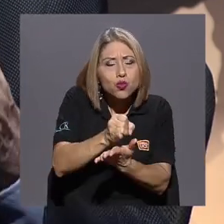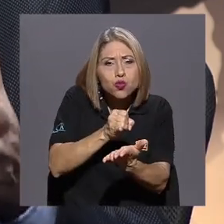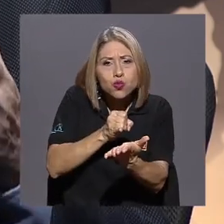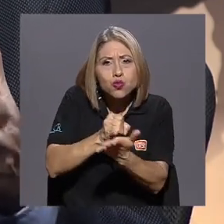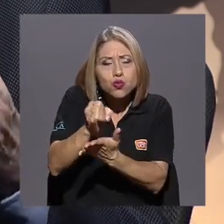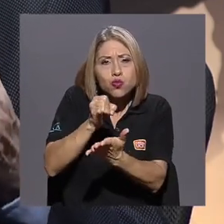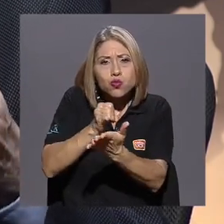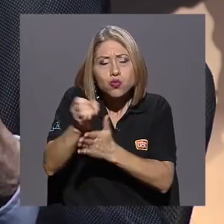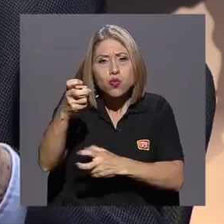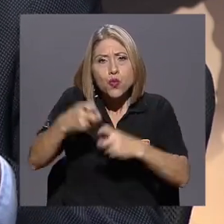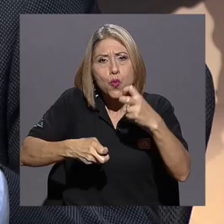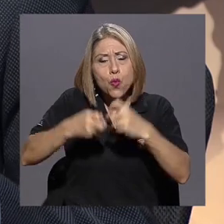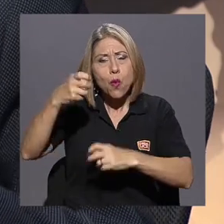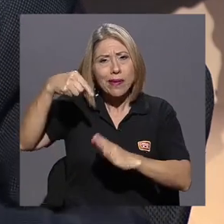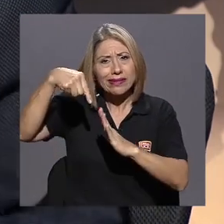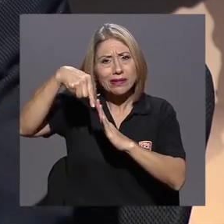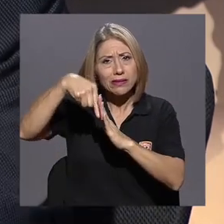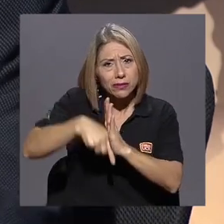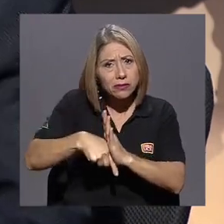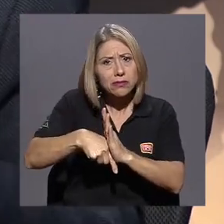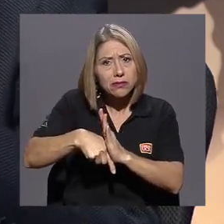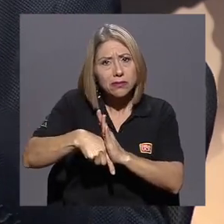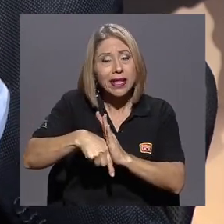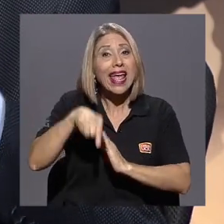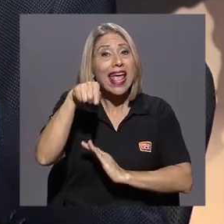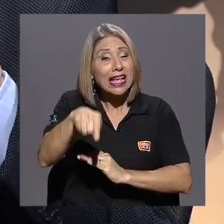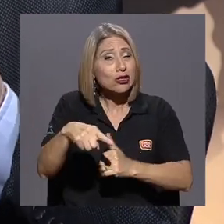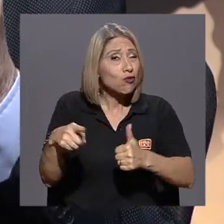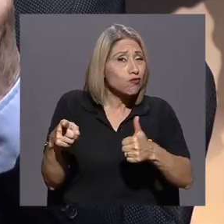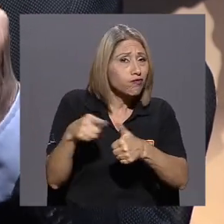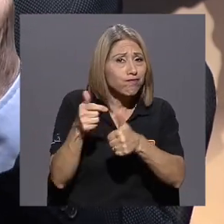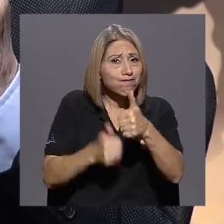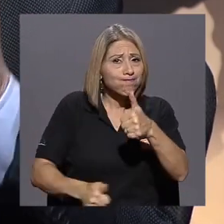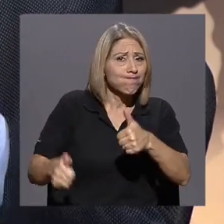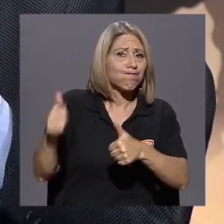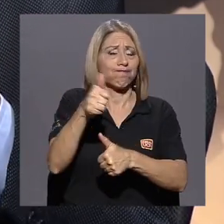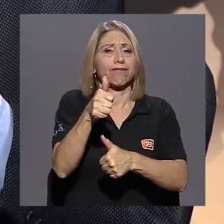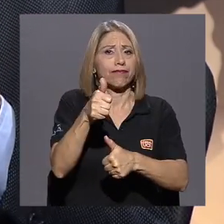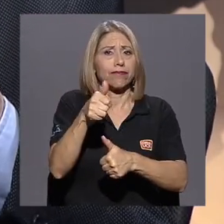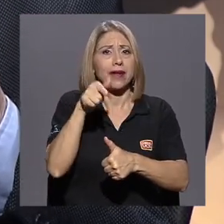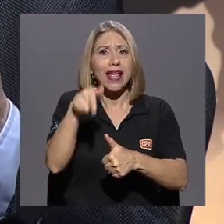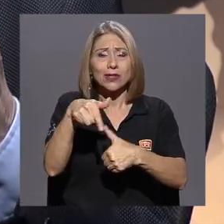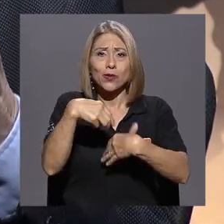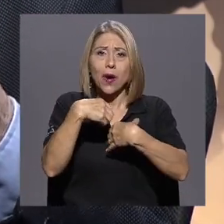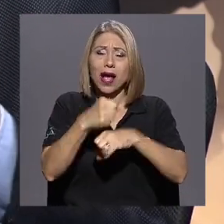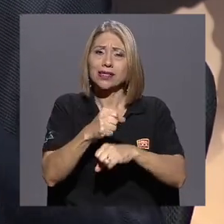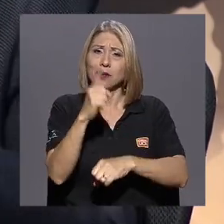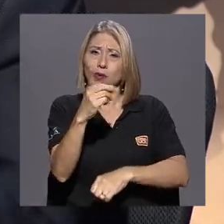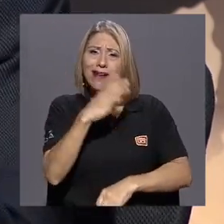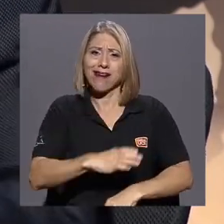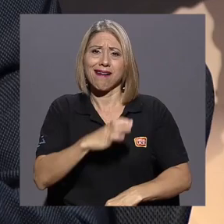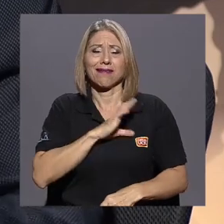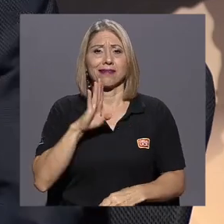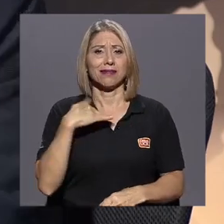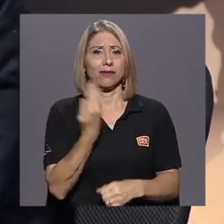a fondo los problemas. Uh-huh. Esa es una prioridad y algo distintivo del programa